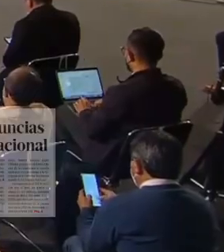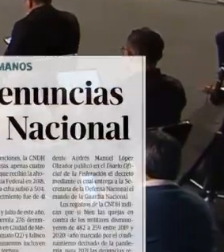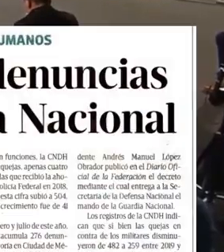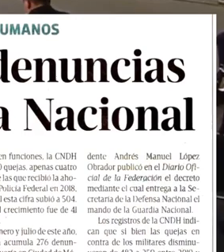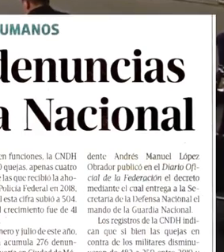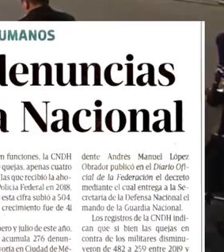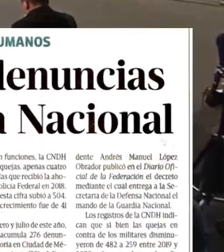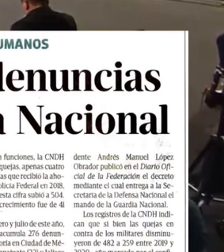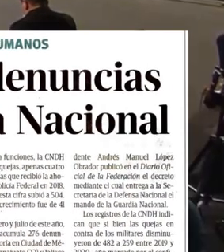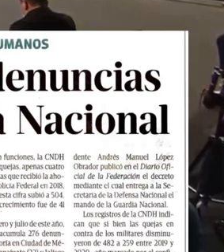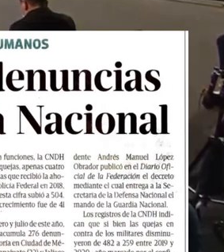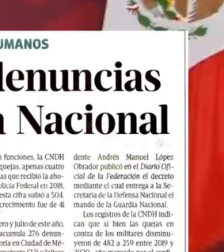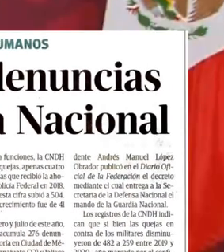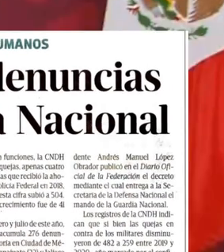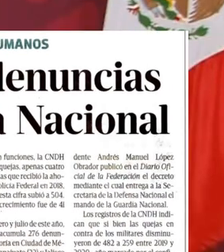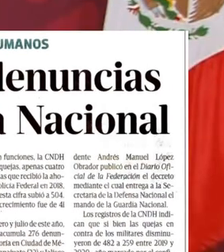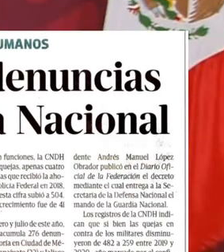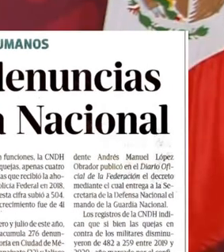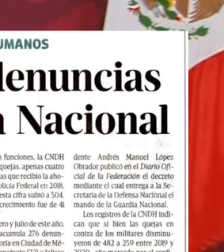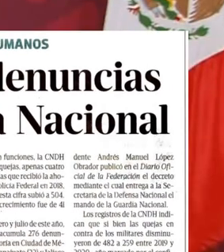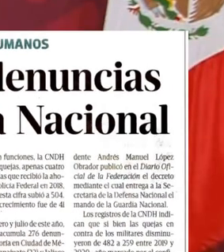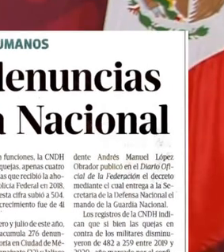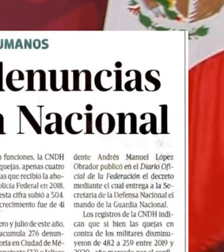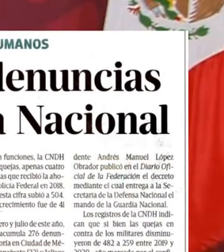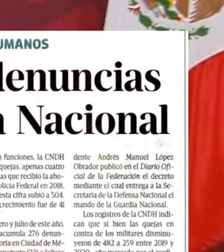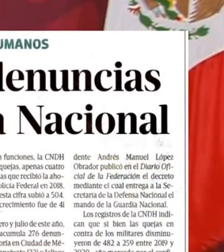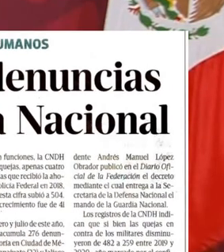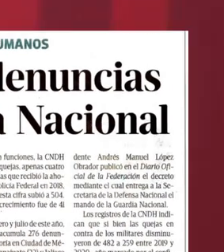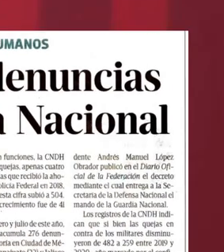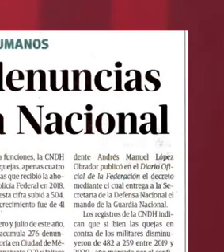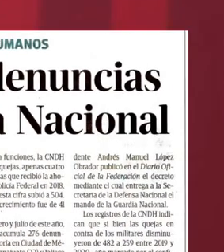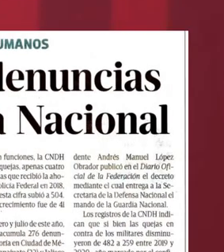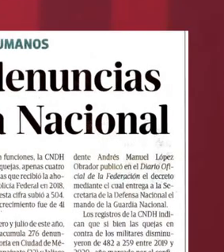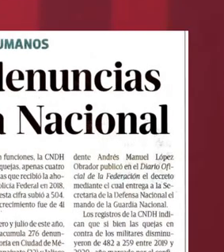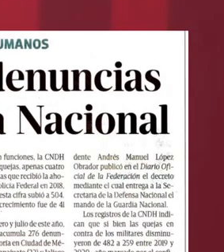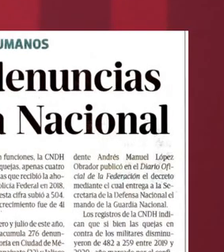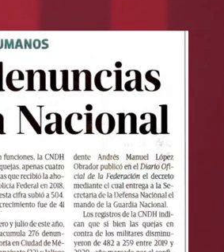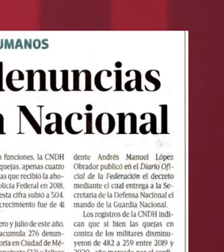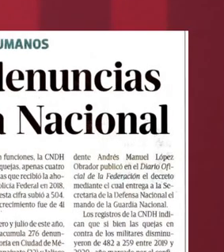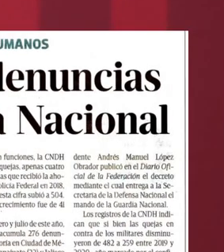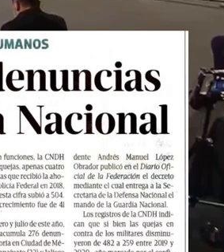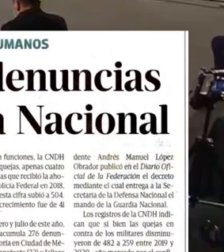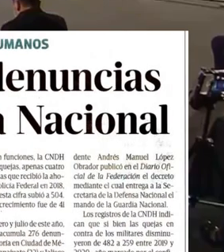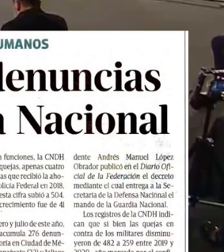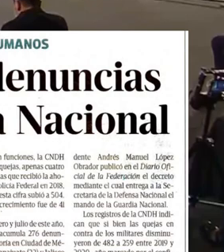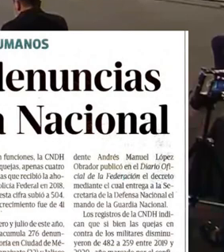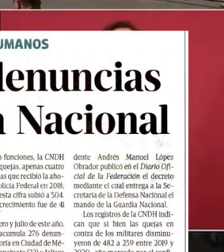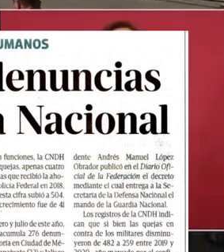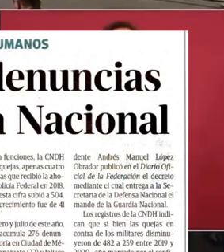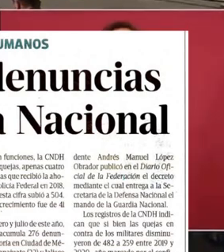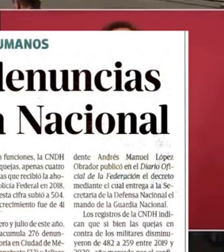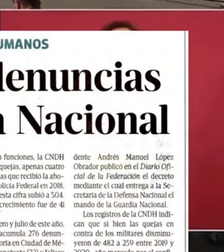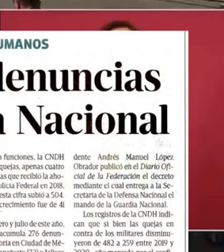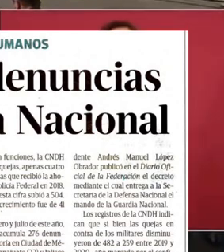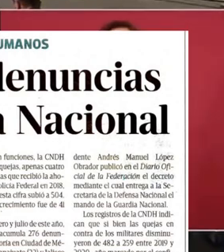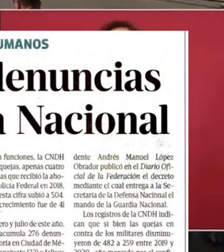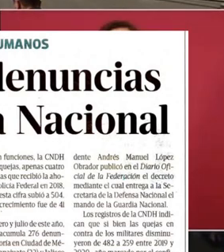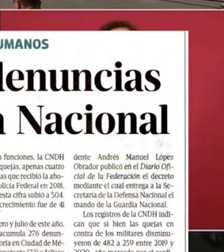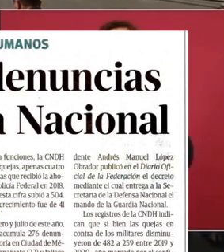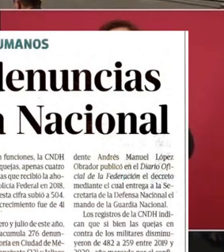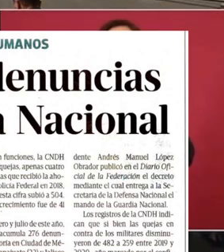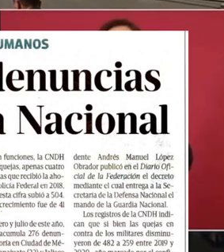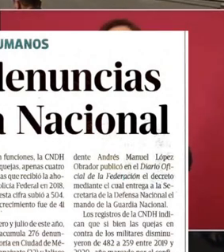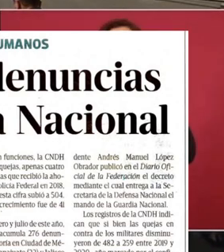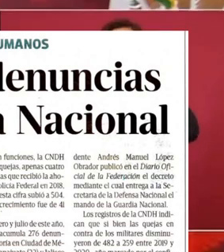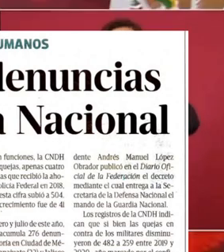protegiendo, cuidando los derechos humanos, sin violar los derechos humanos. Y en el tiempo que llevamos, desde luego que no